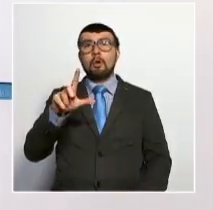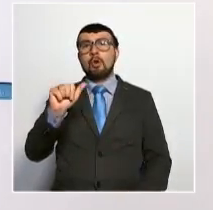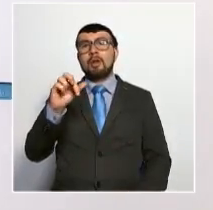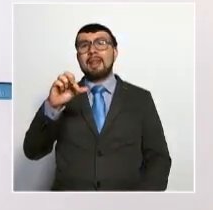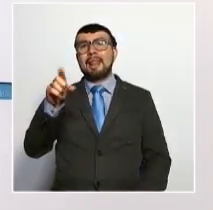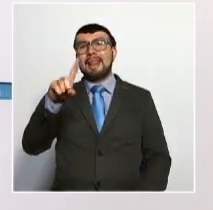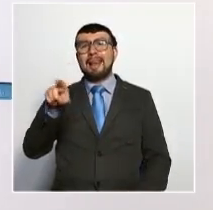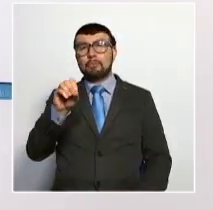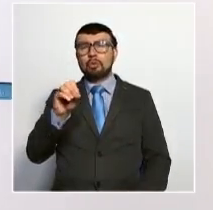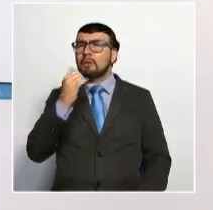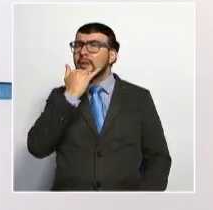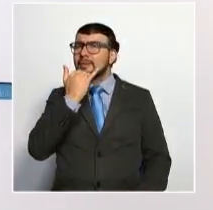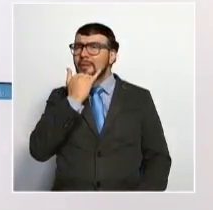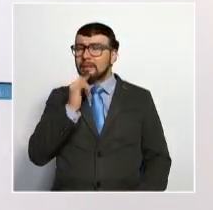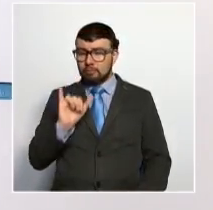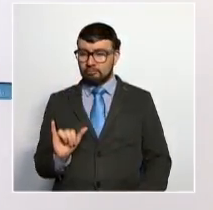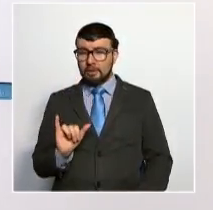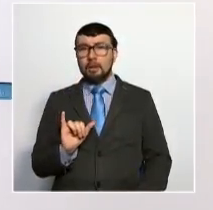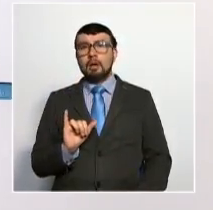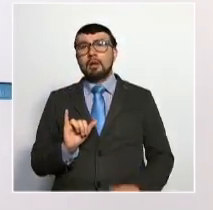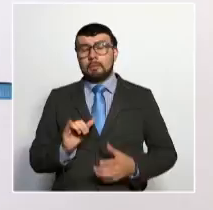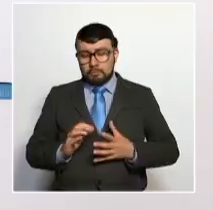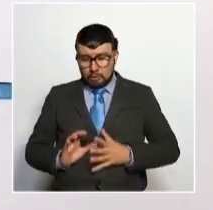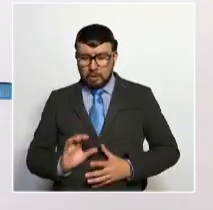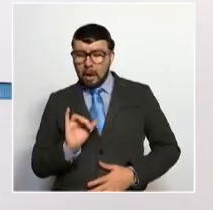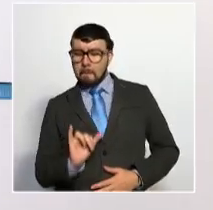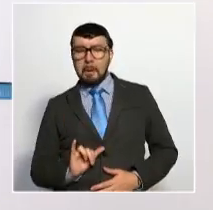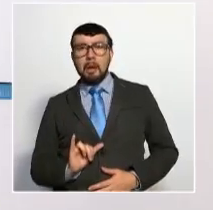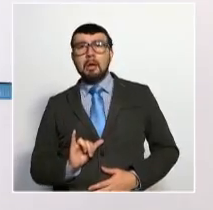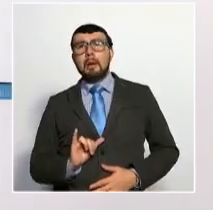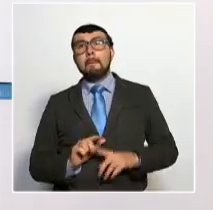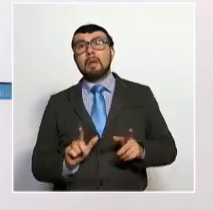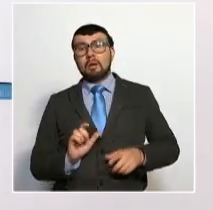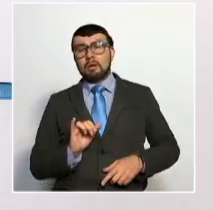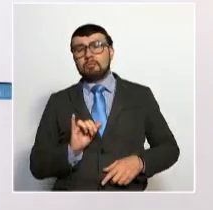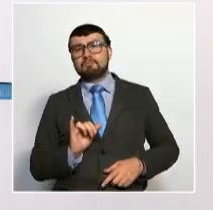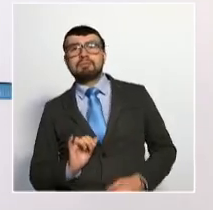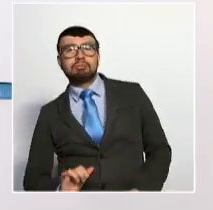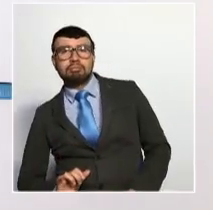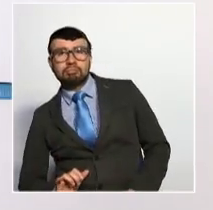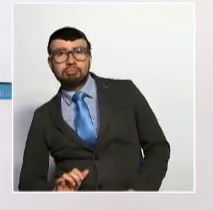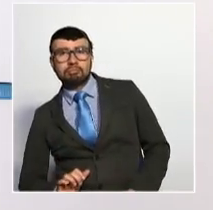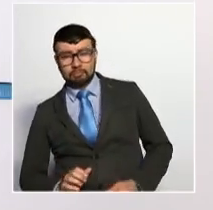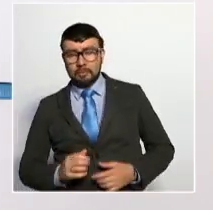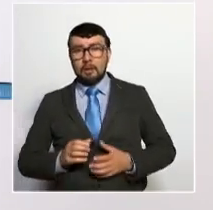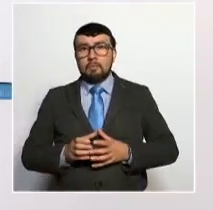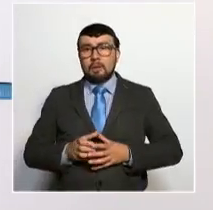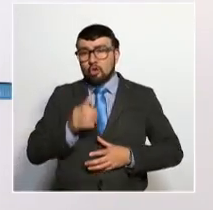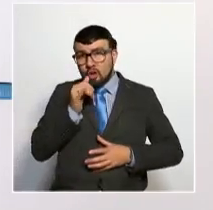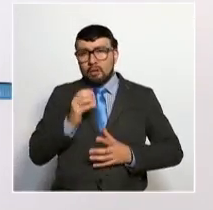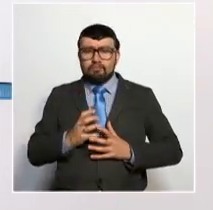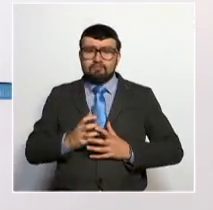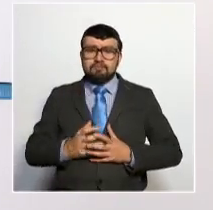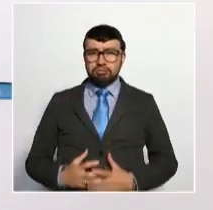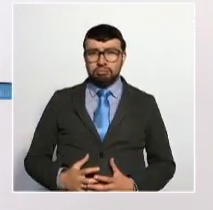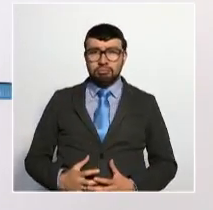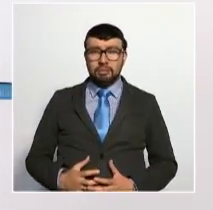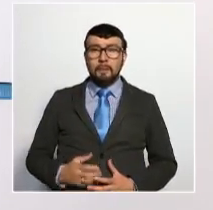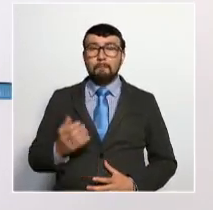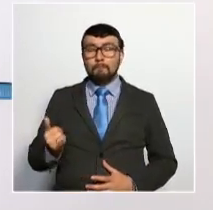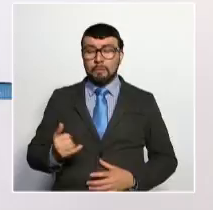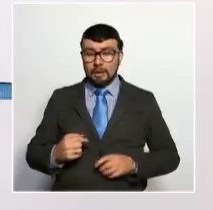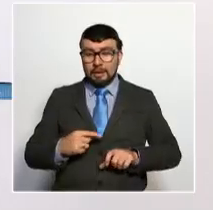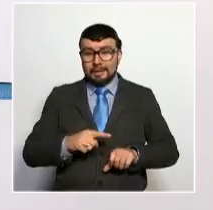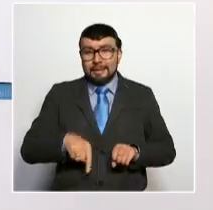órganos pélvicos, el prolapso uterino cuando se desciende el útero, el prolapso vesical cuando se desciende la vejiga y el prolapso rectal cuando